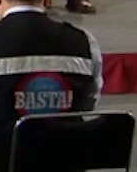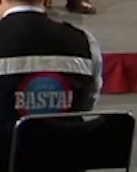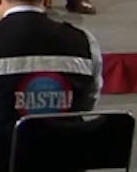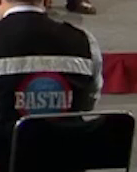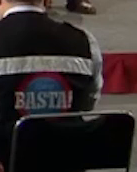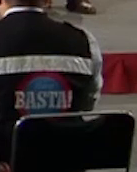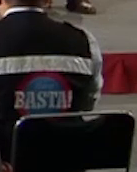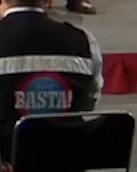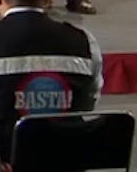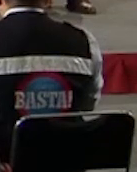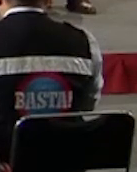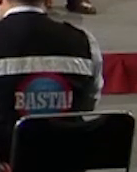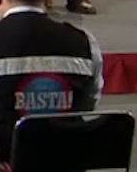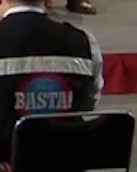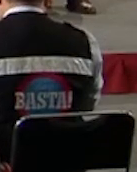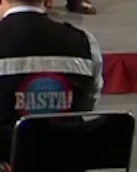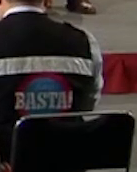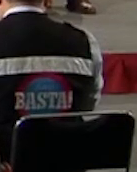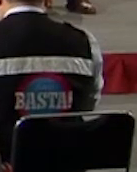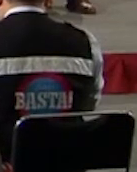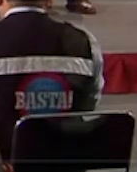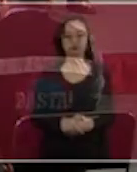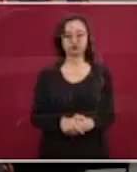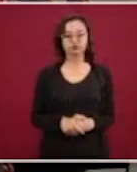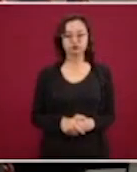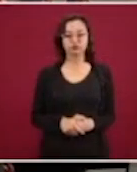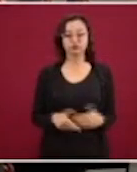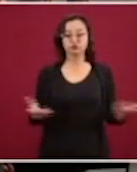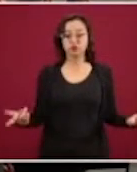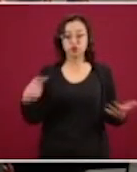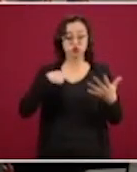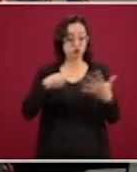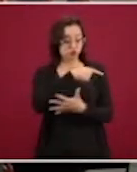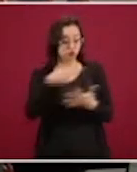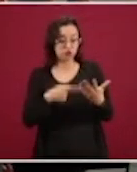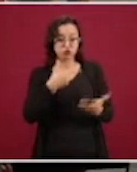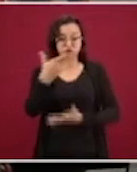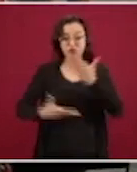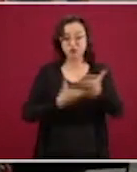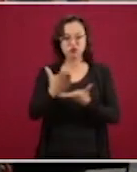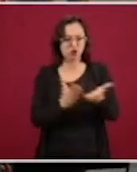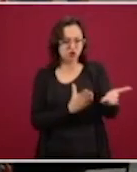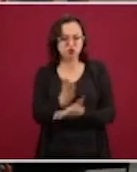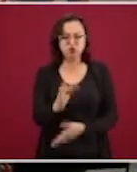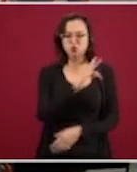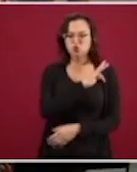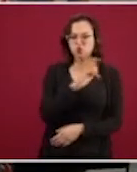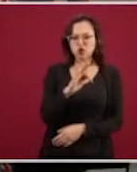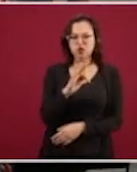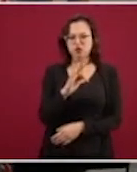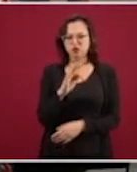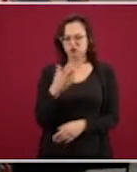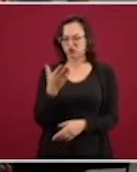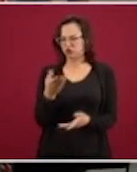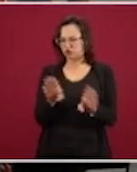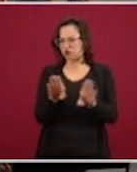o cómo sé si puedo acceder a algunos de estos servicios o si tengo programado